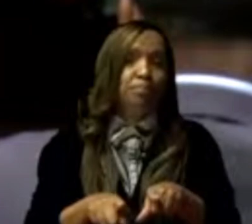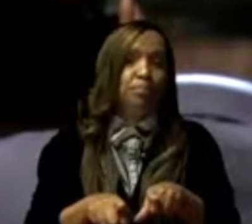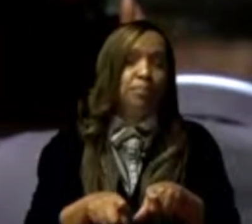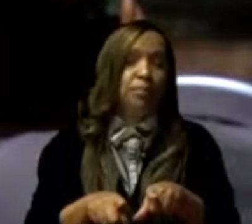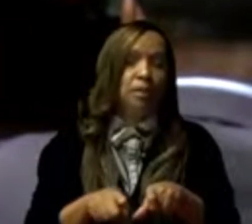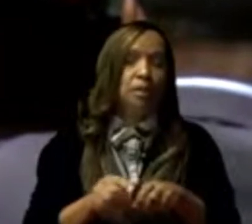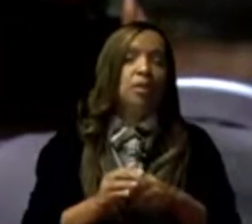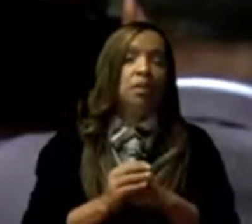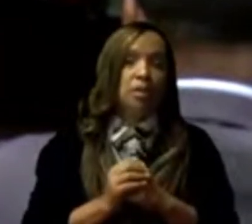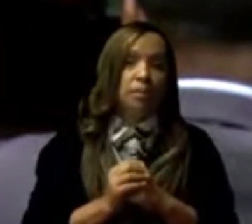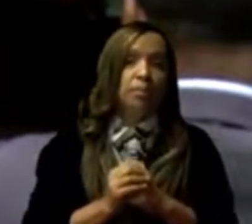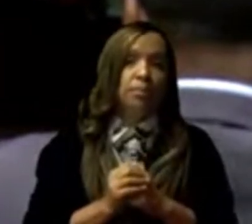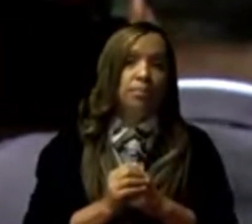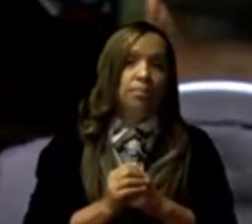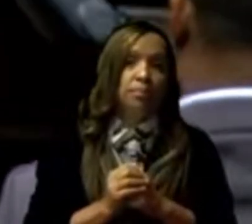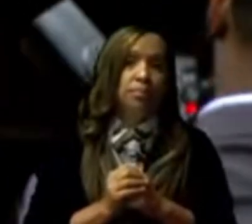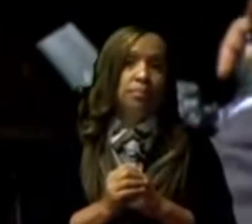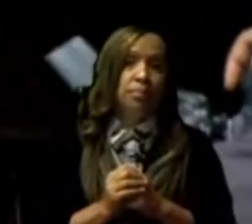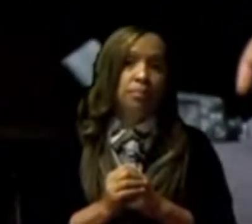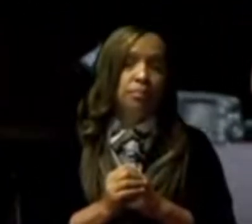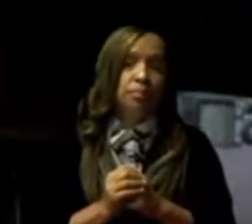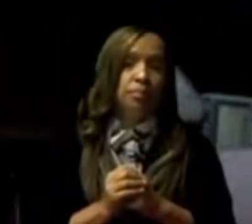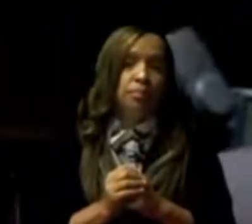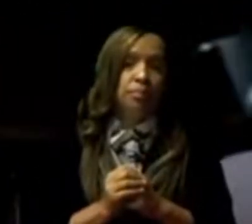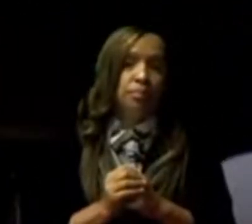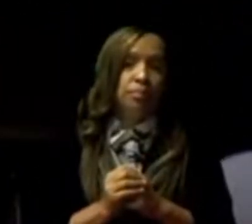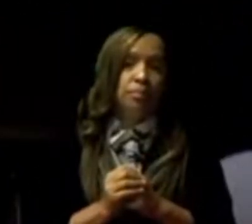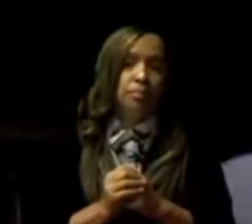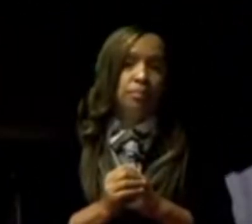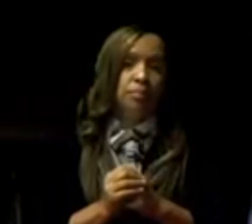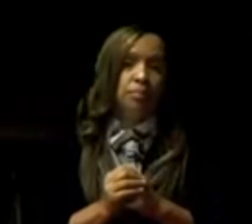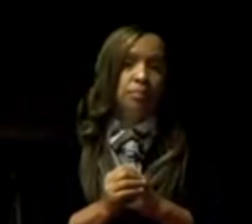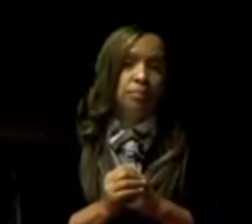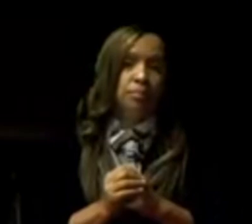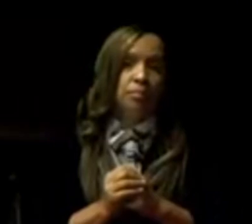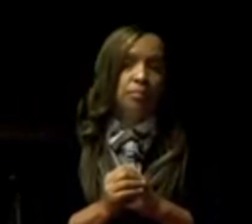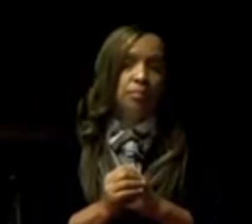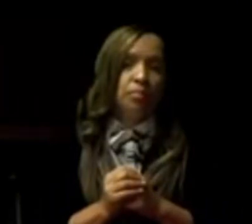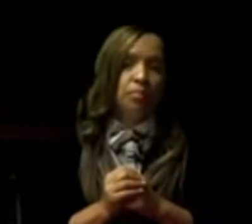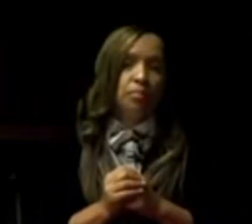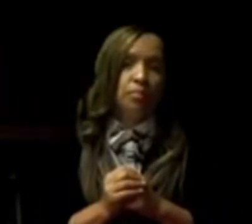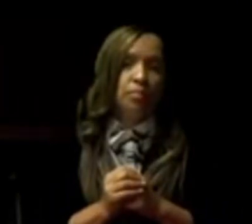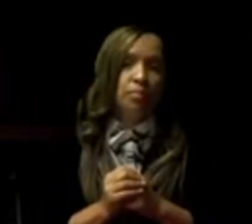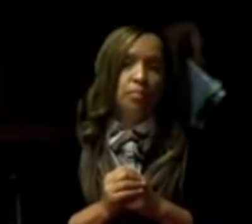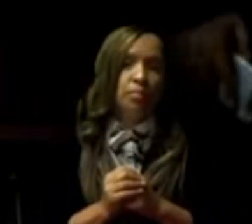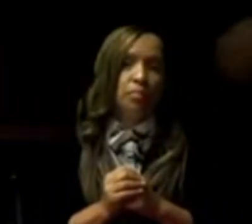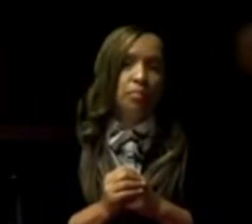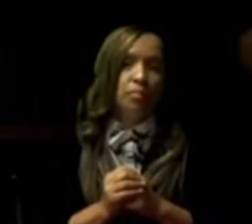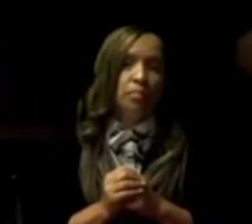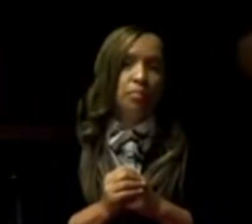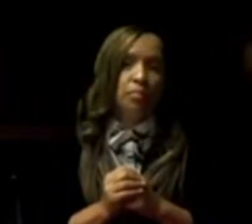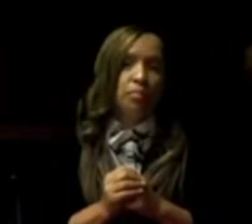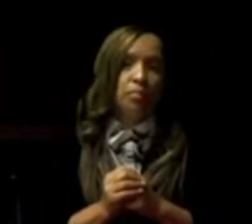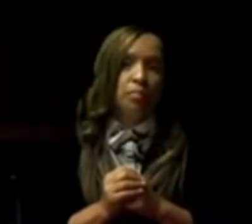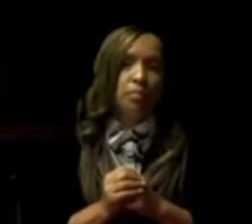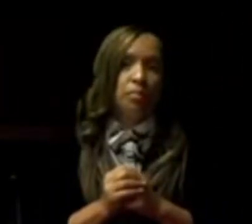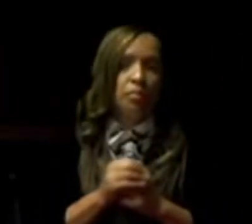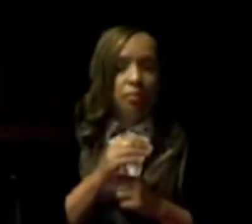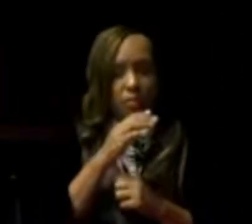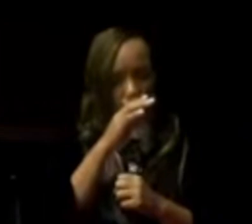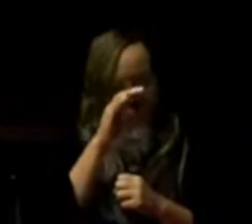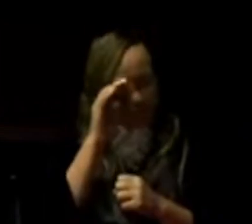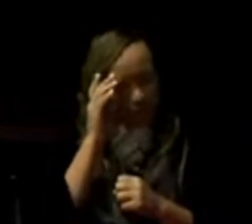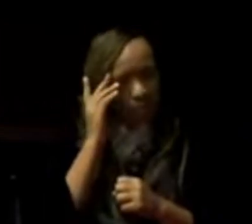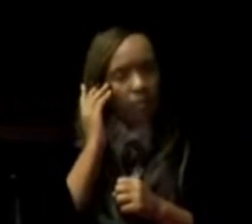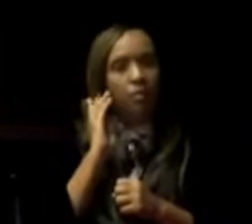esa oportunidad, como que se le pasa a uno de alto y uno cree que no existe en el país o en